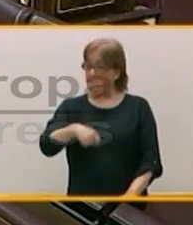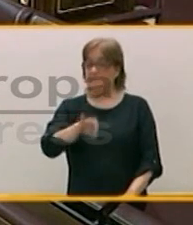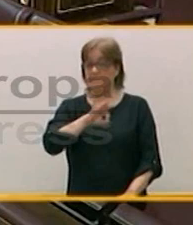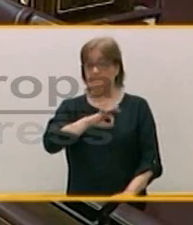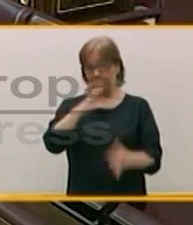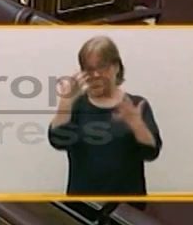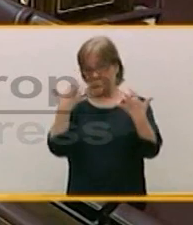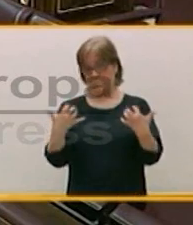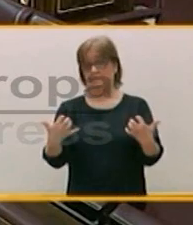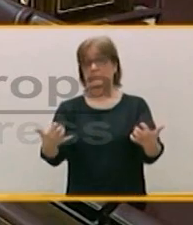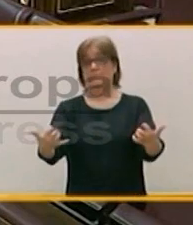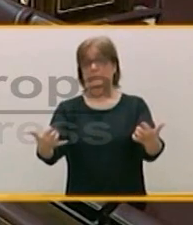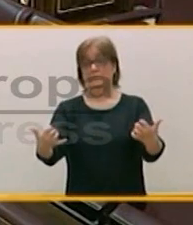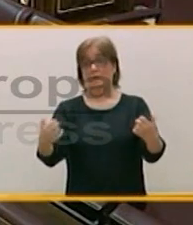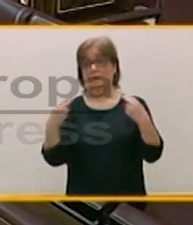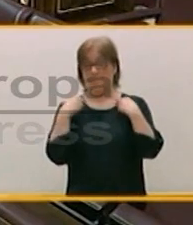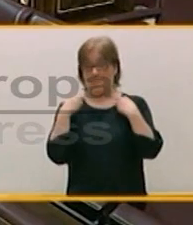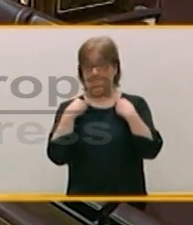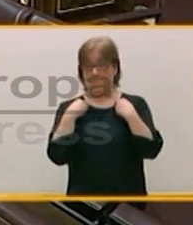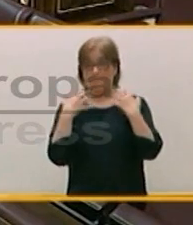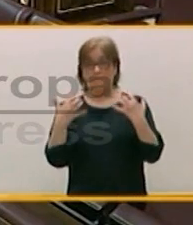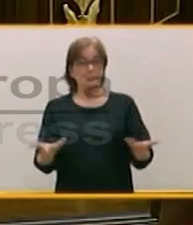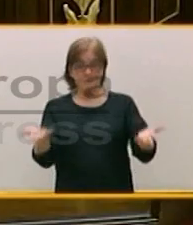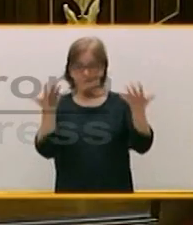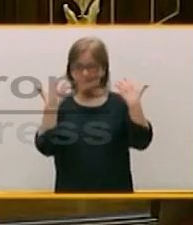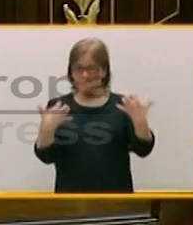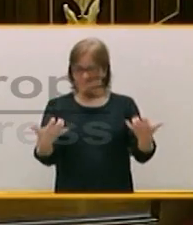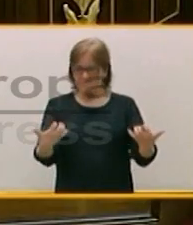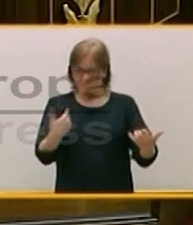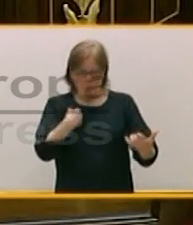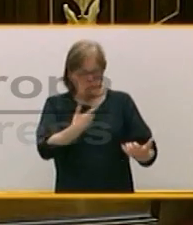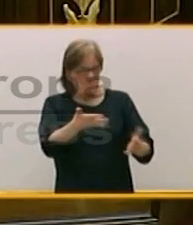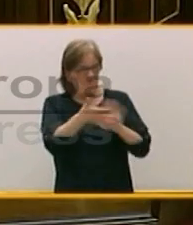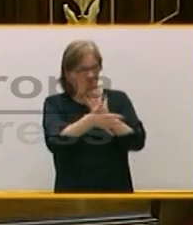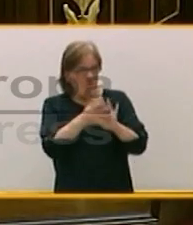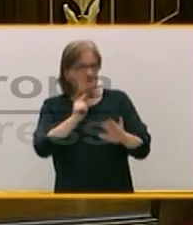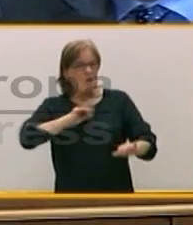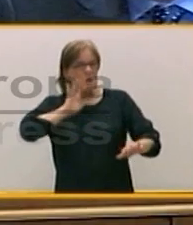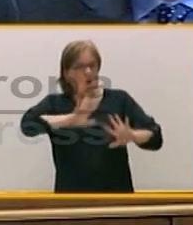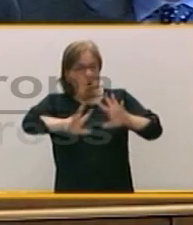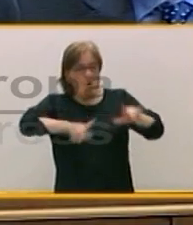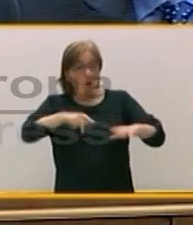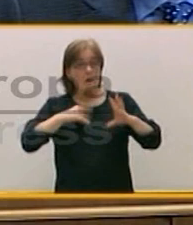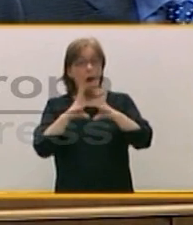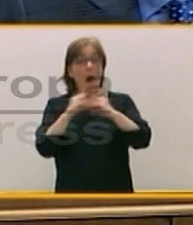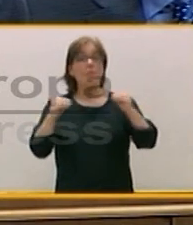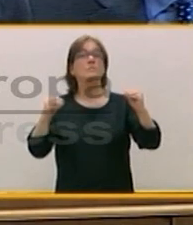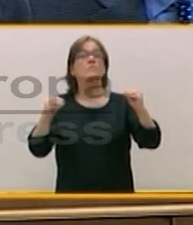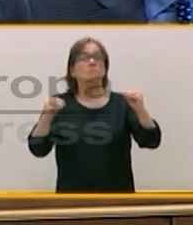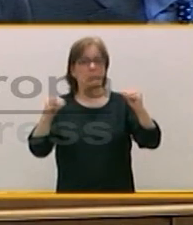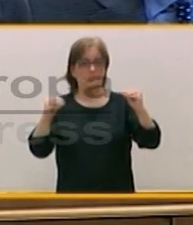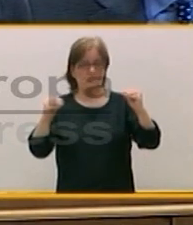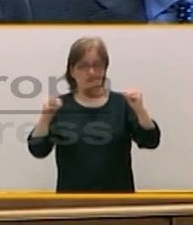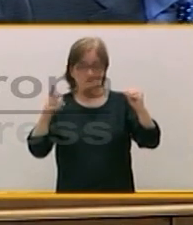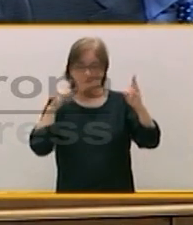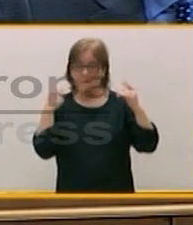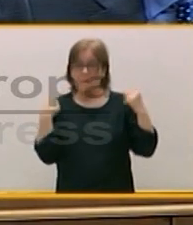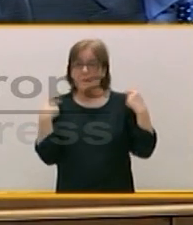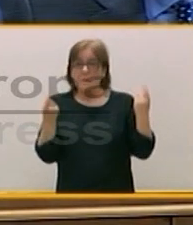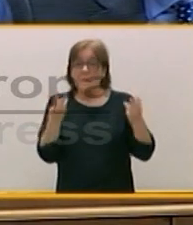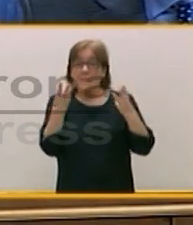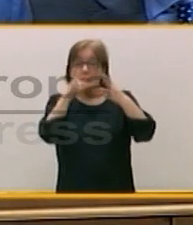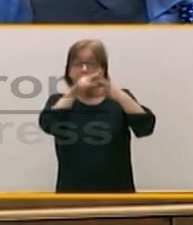han girado en torno a la corrupción. ¿Cómo me habla usted de corrupción cuando en Andalucía han blindado a tres